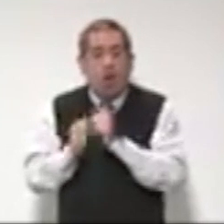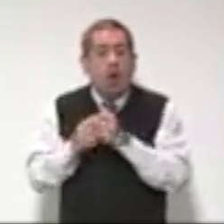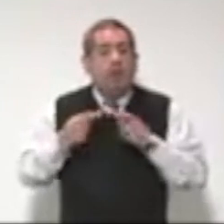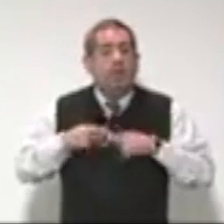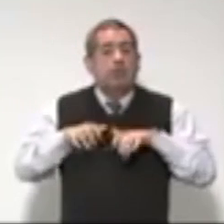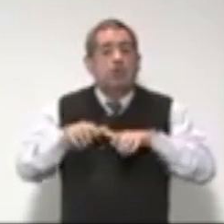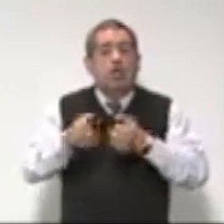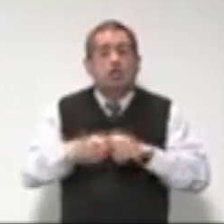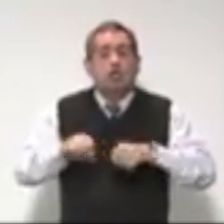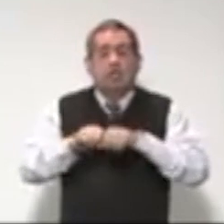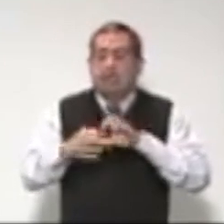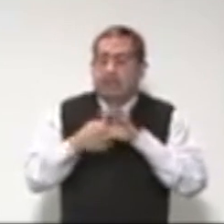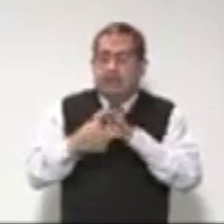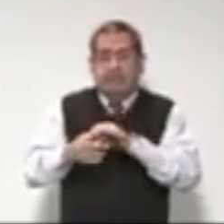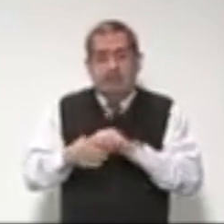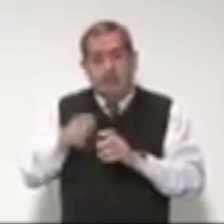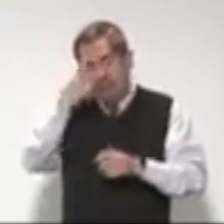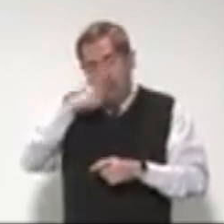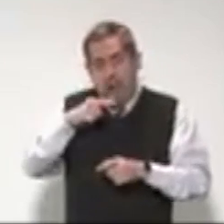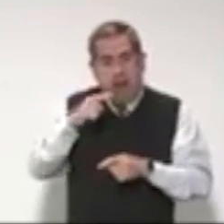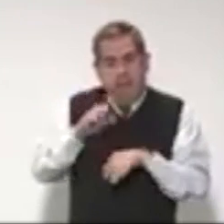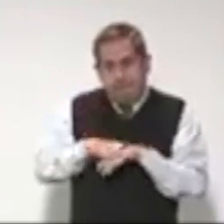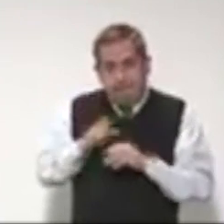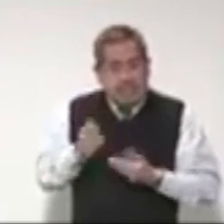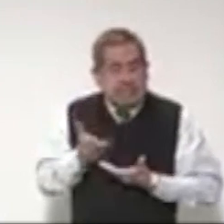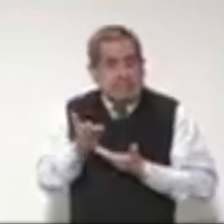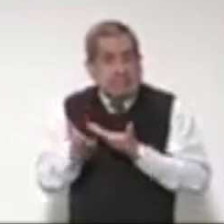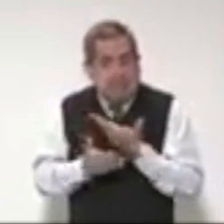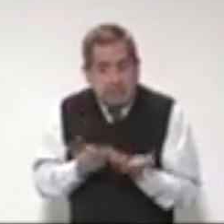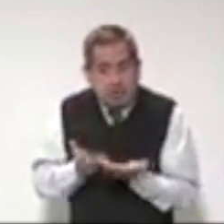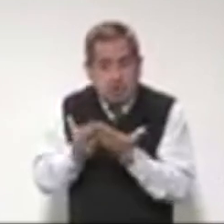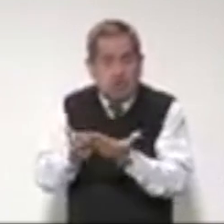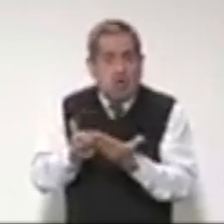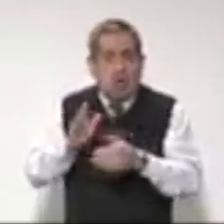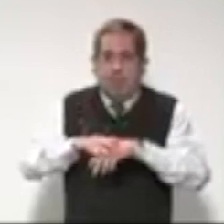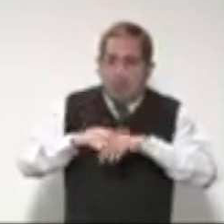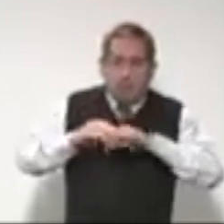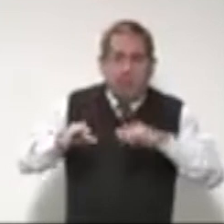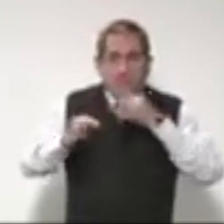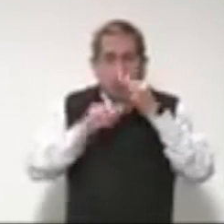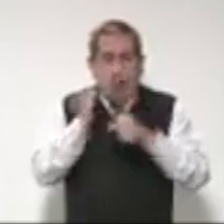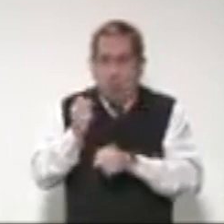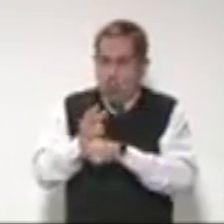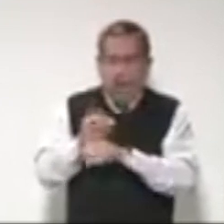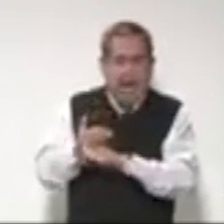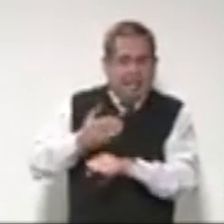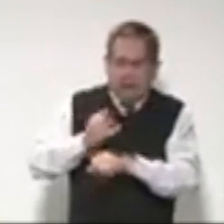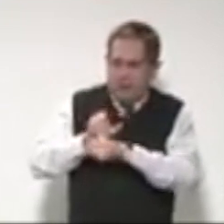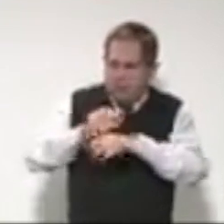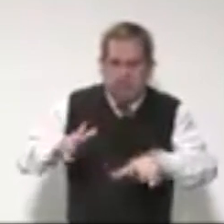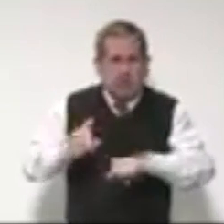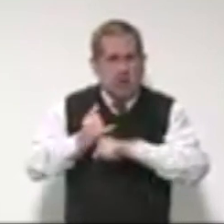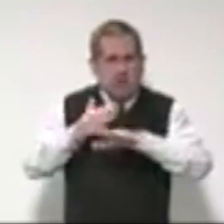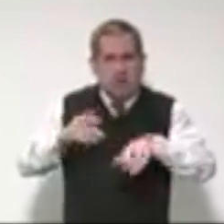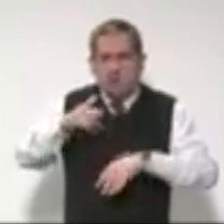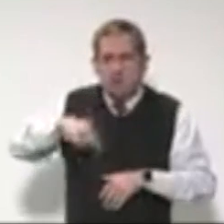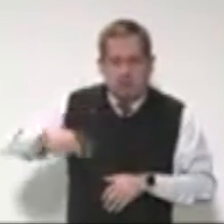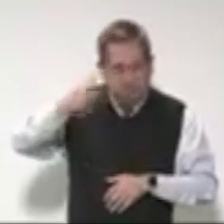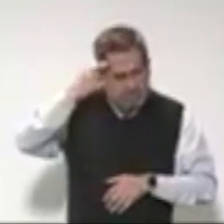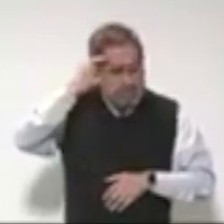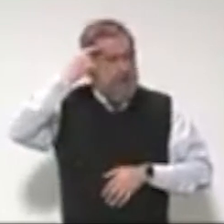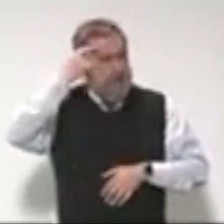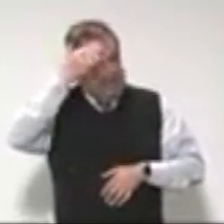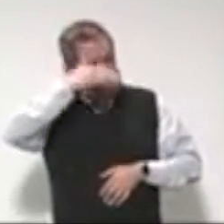innovar en la prestación de servicios divulgar oportunamente información útil para la toma de decisiones